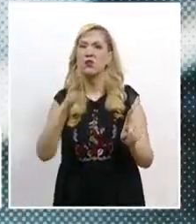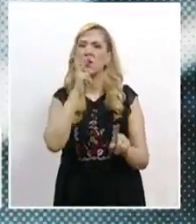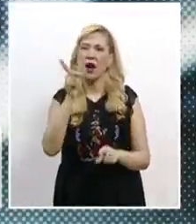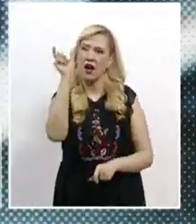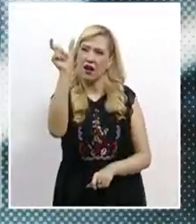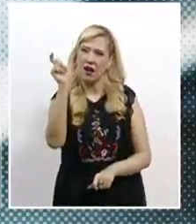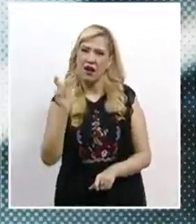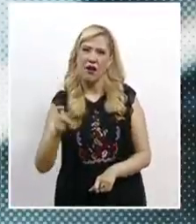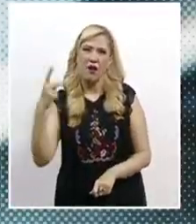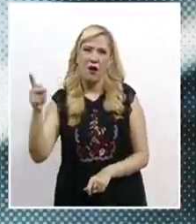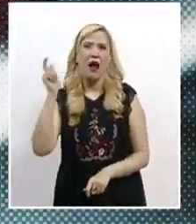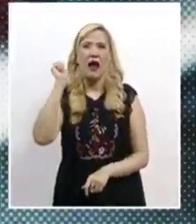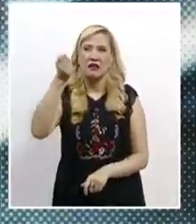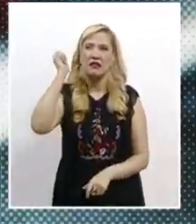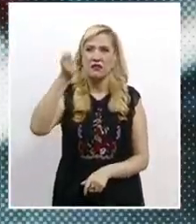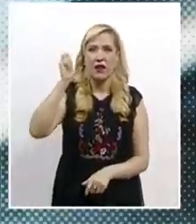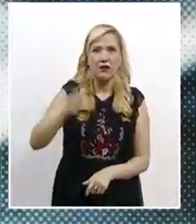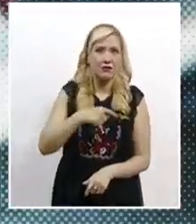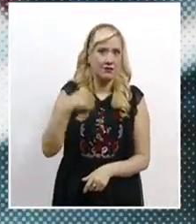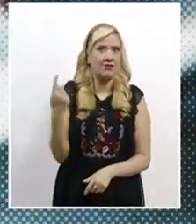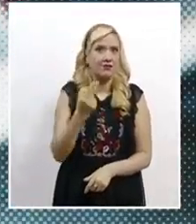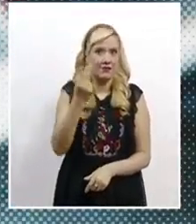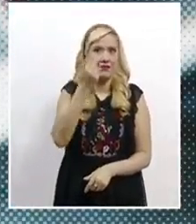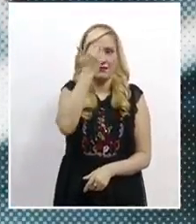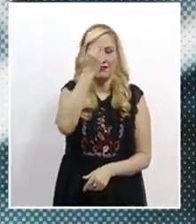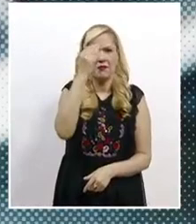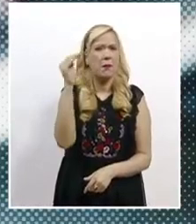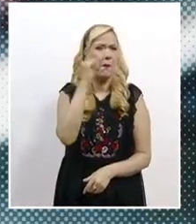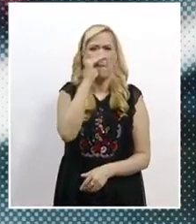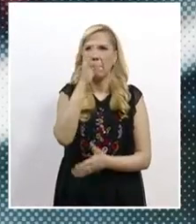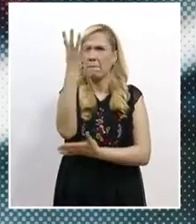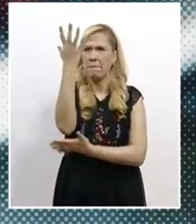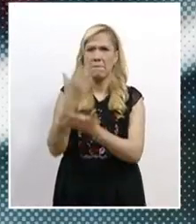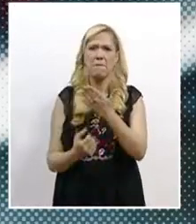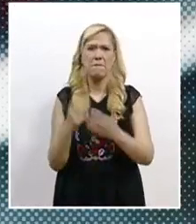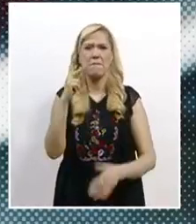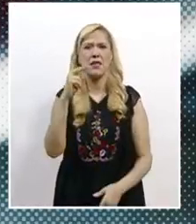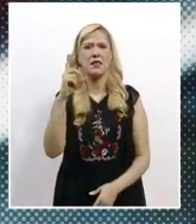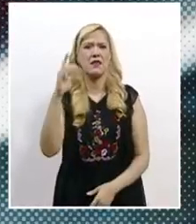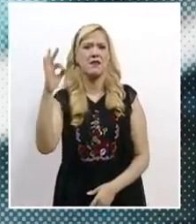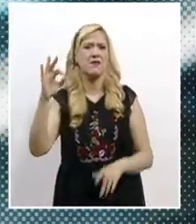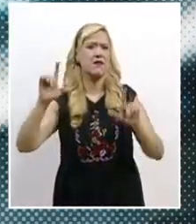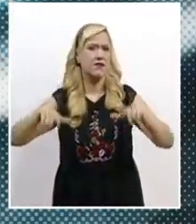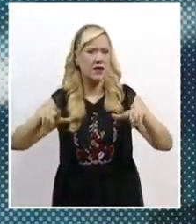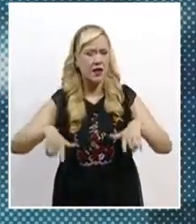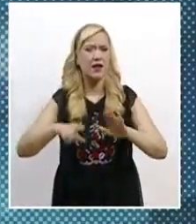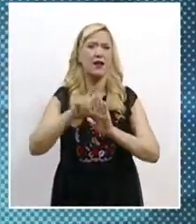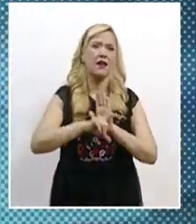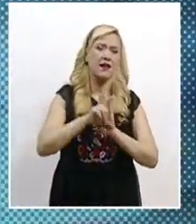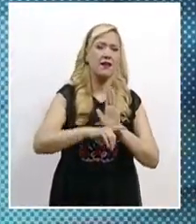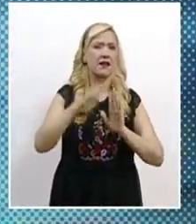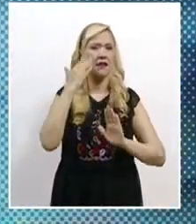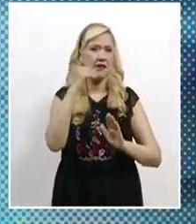al abordar la diversidad sexual. Descarga gratuita en su sitio web y en sus redes sociales.